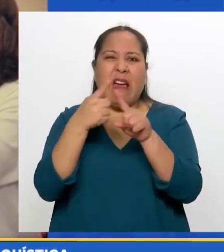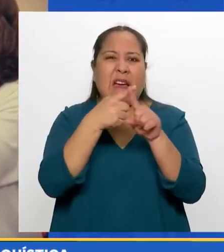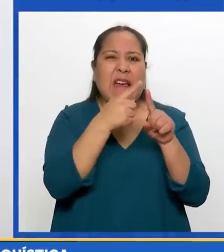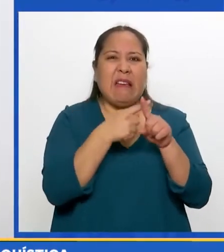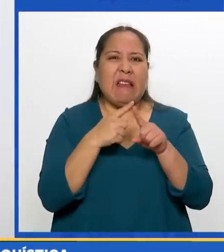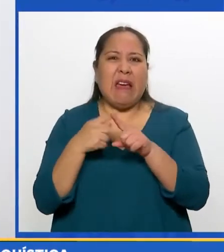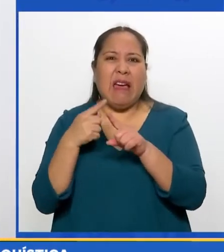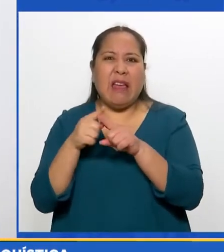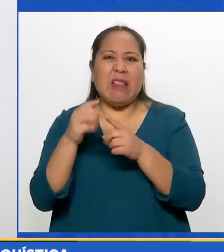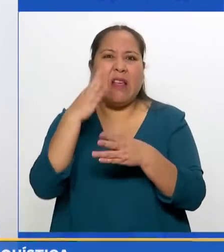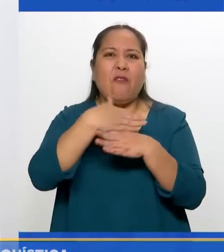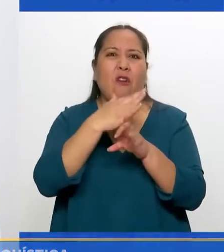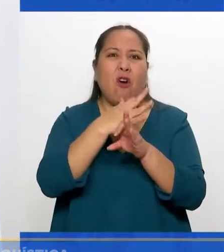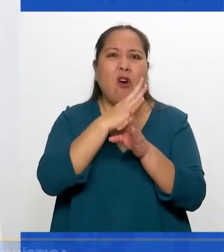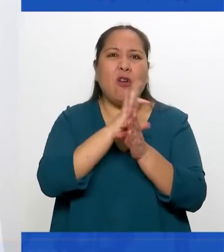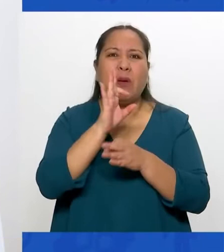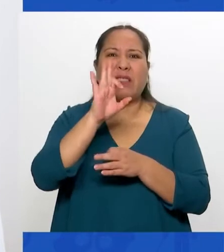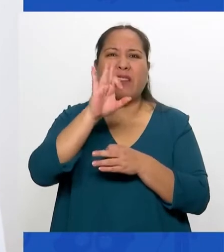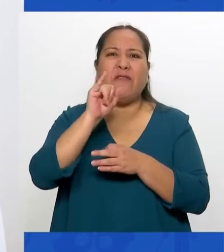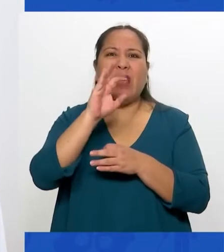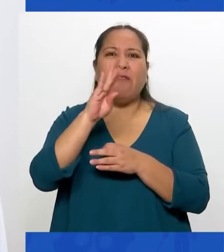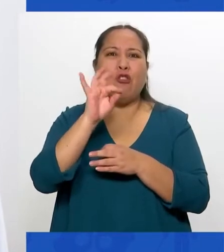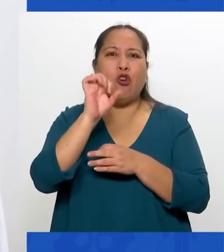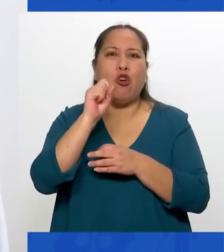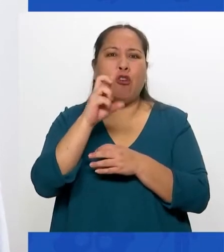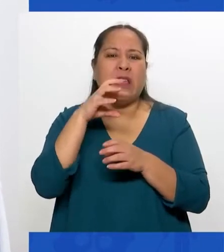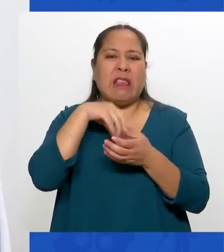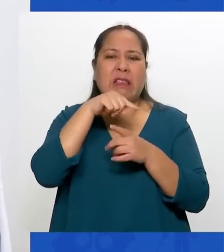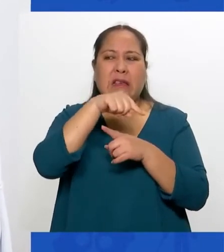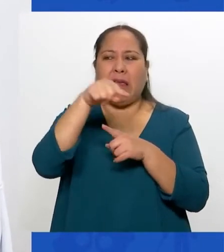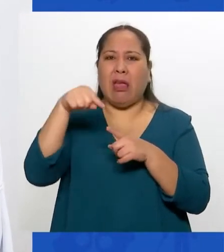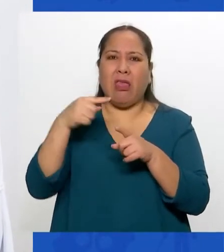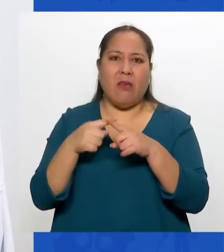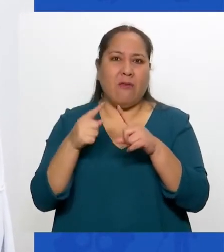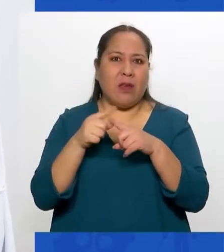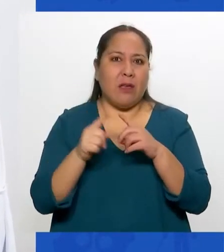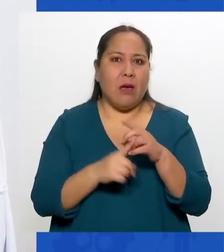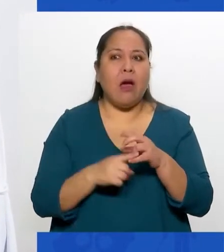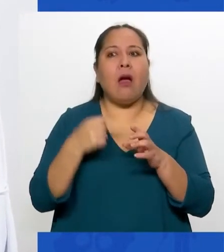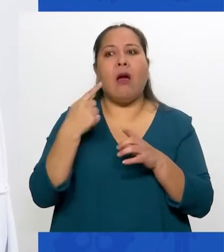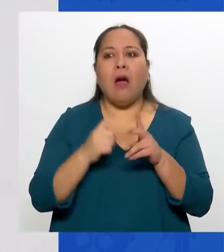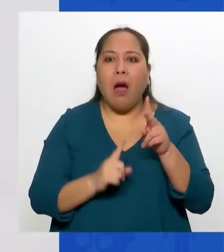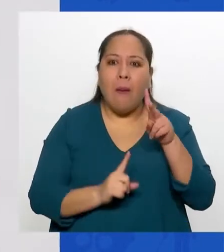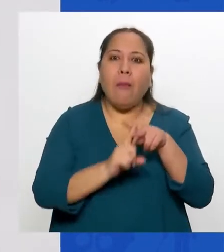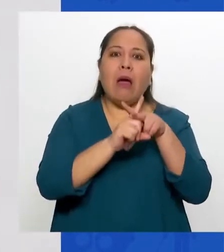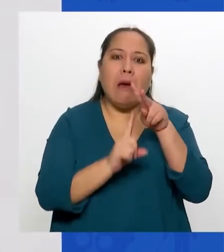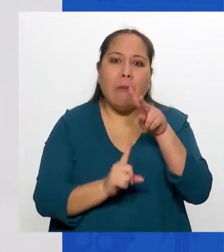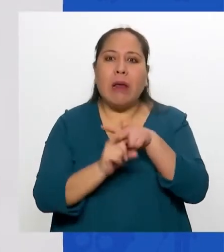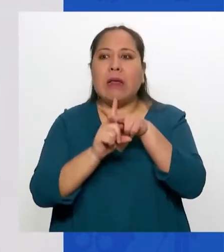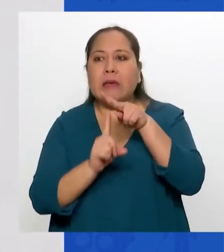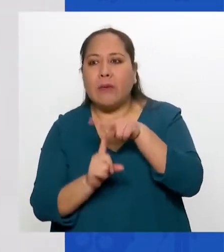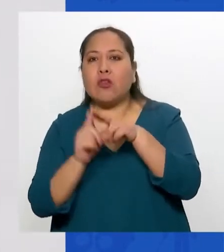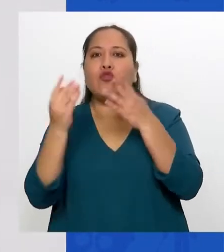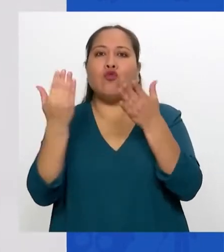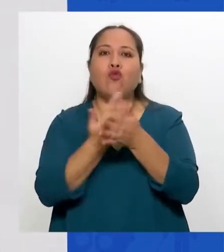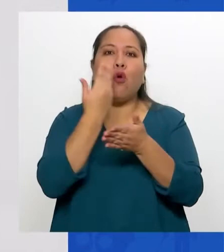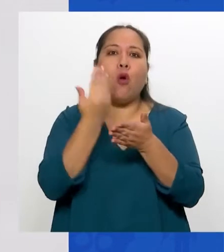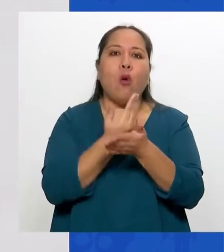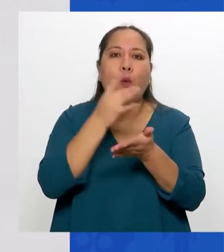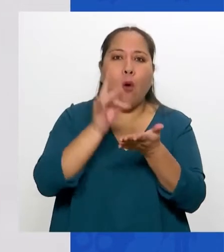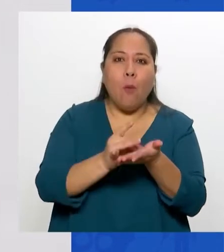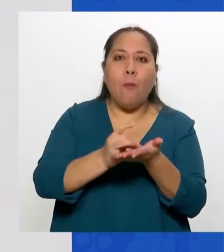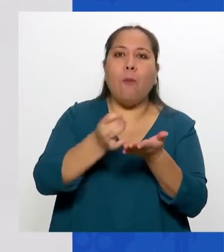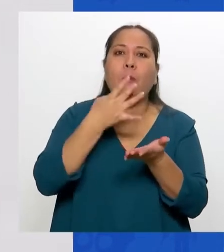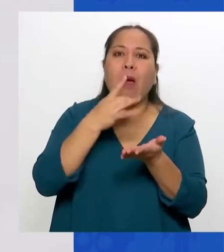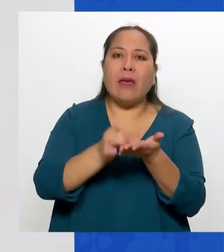alteraciones cromosómicas que relacionados a fibrosis quística, ¿no? Entonces, cada día están apareciendo medicamentos,